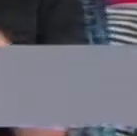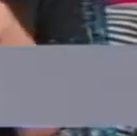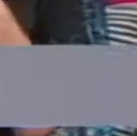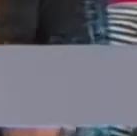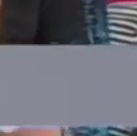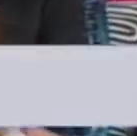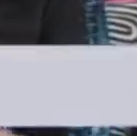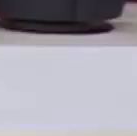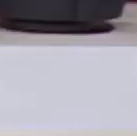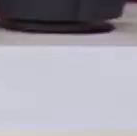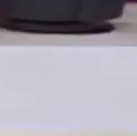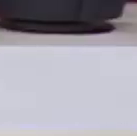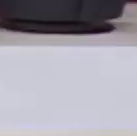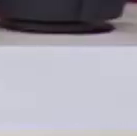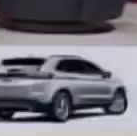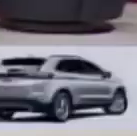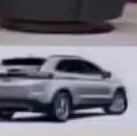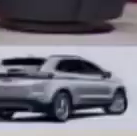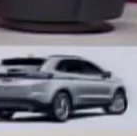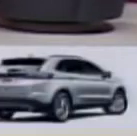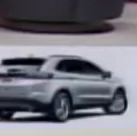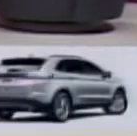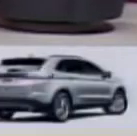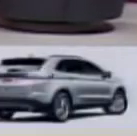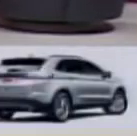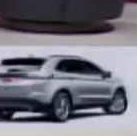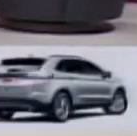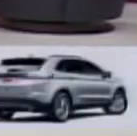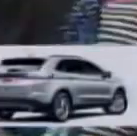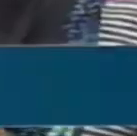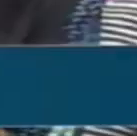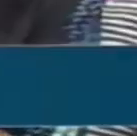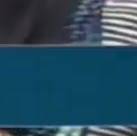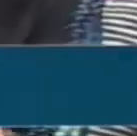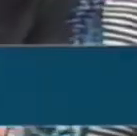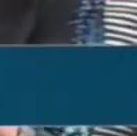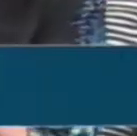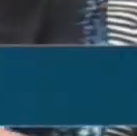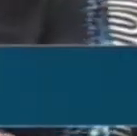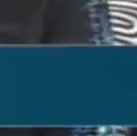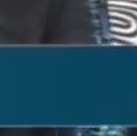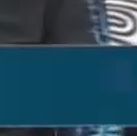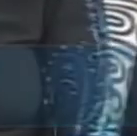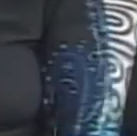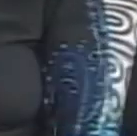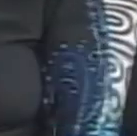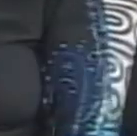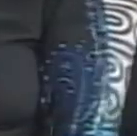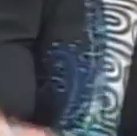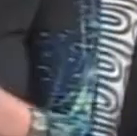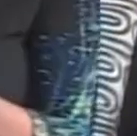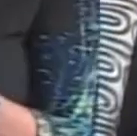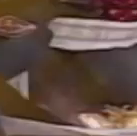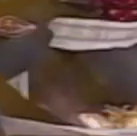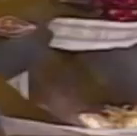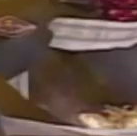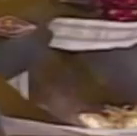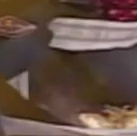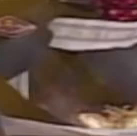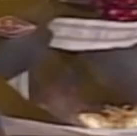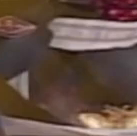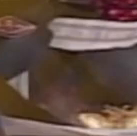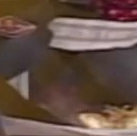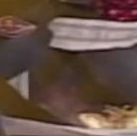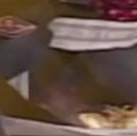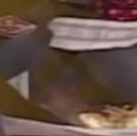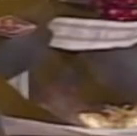lo importante de la comunicación interna es el clima laboral de del público interno, que son